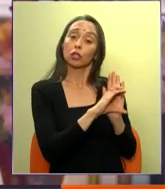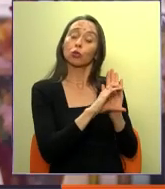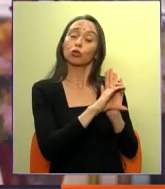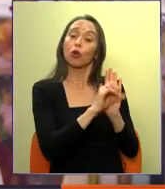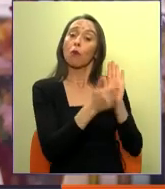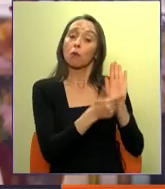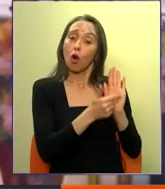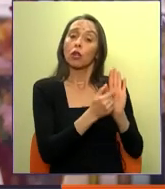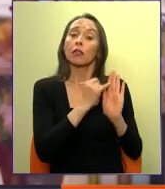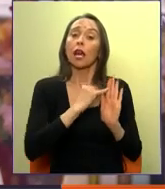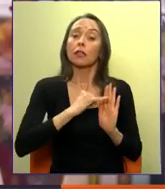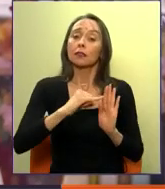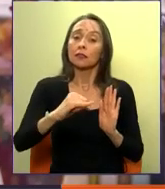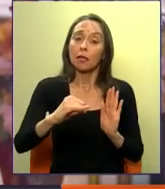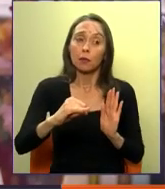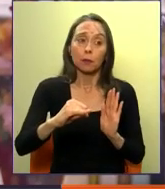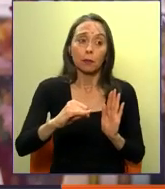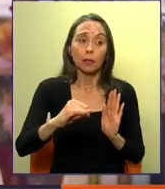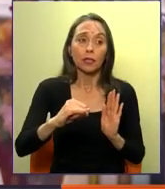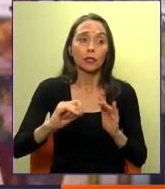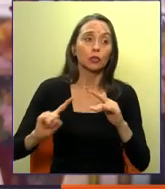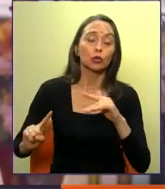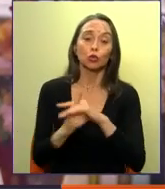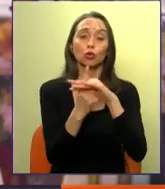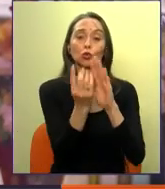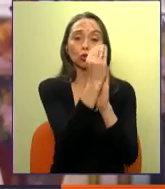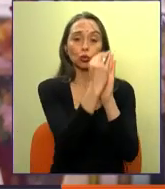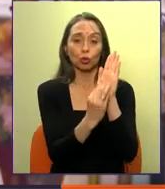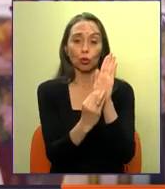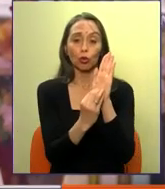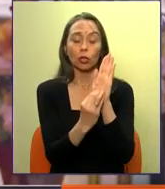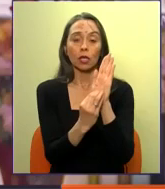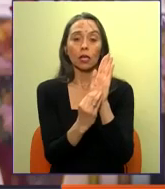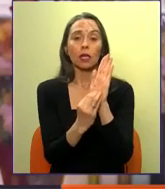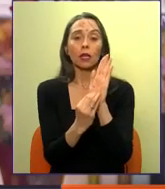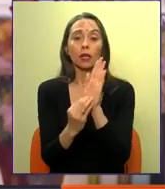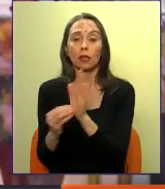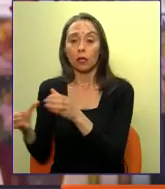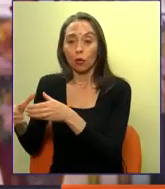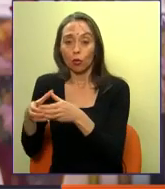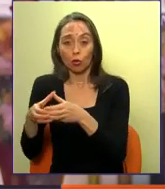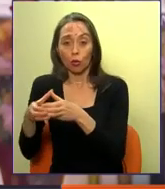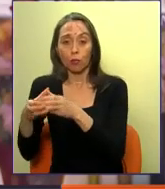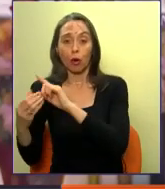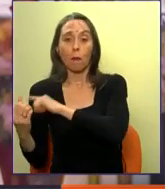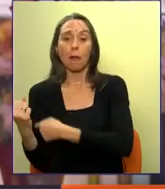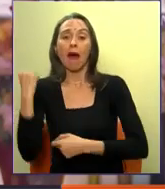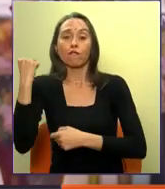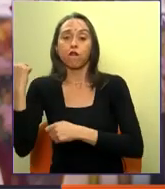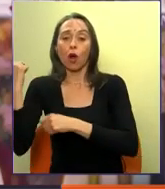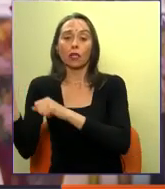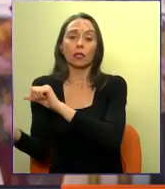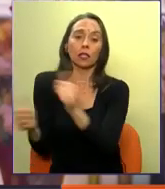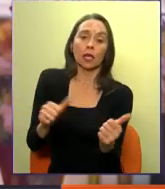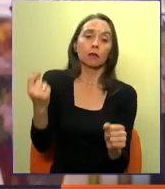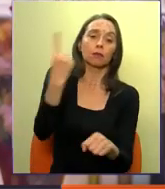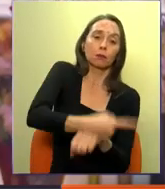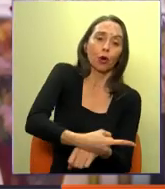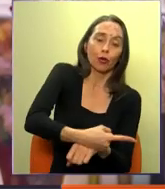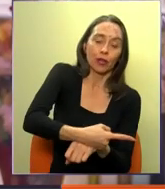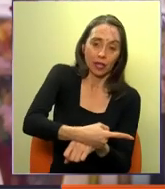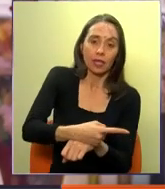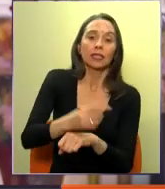sido el fruto de una fuerza que se impone. Y siempre ha sido una